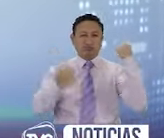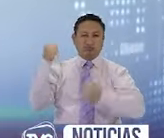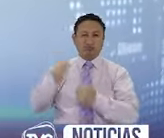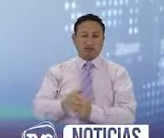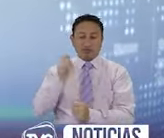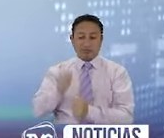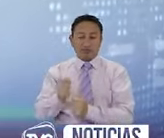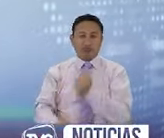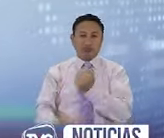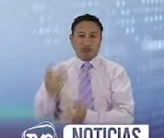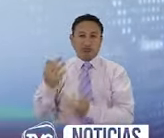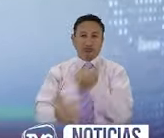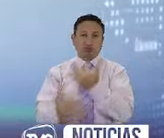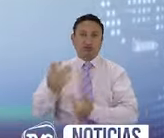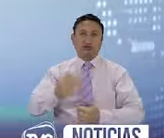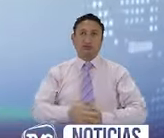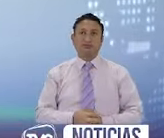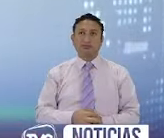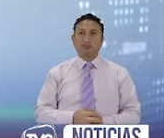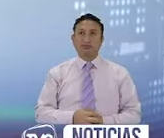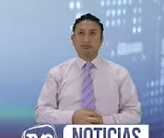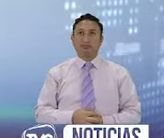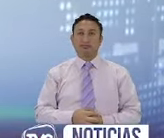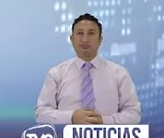prendiendo fuego en su contra.